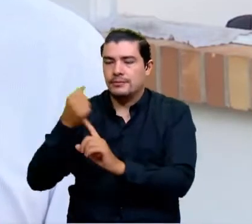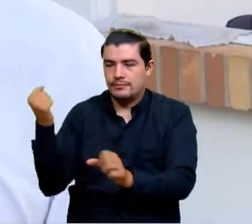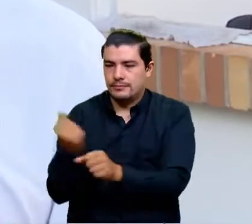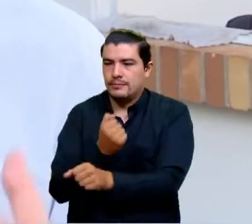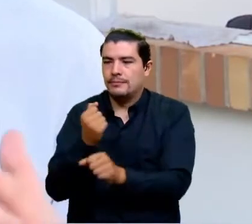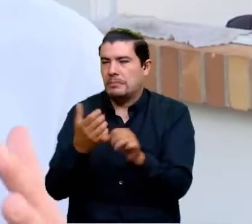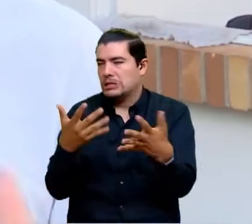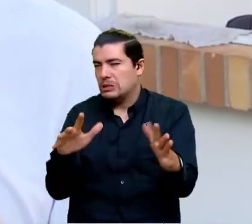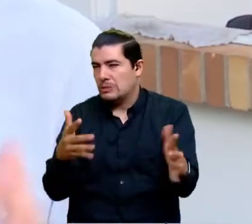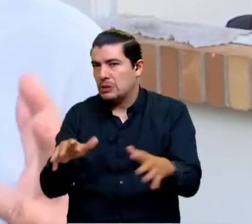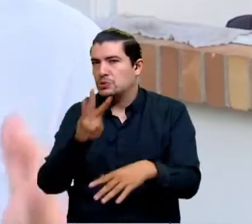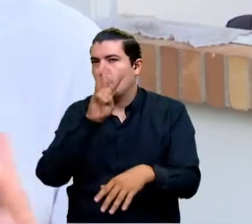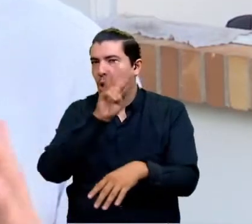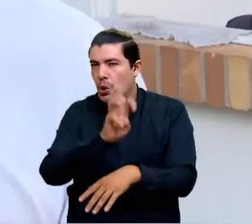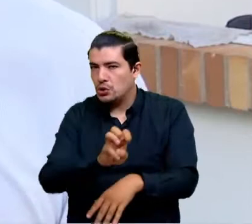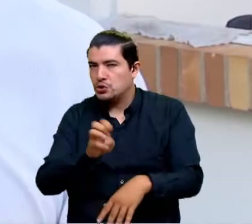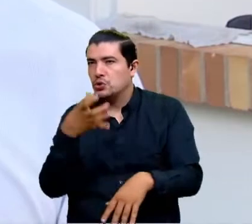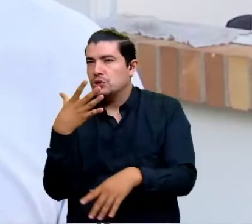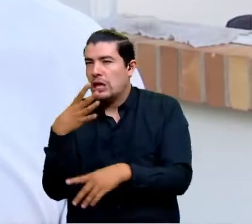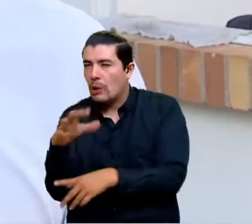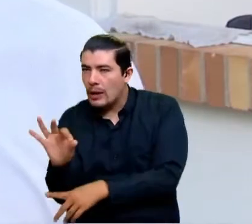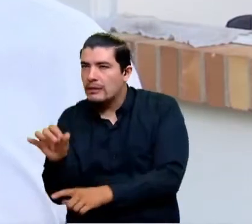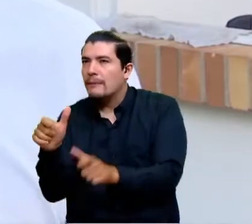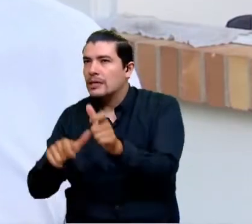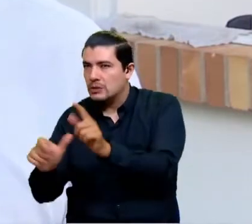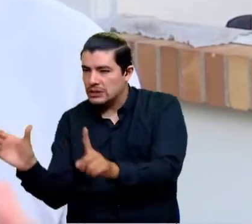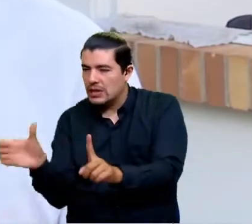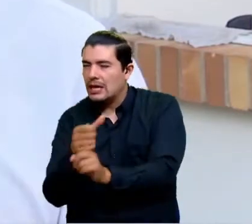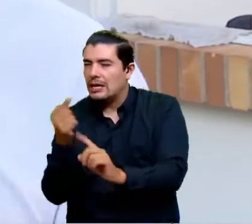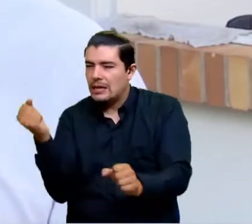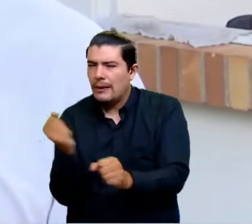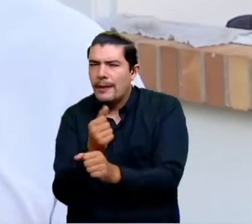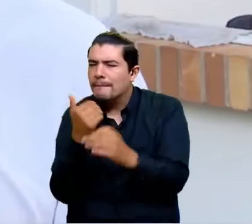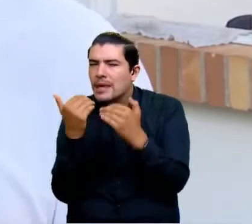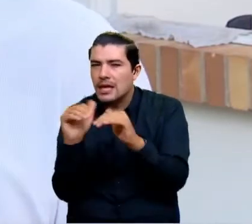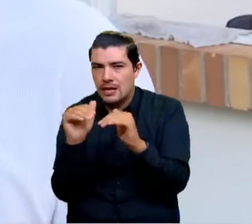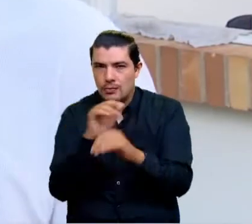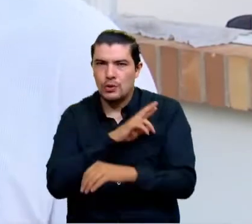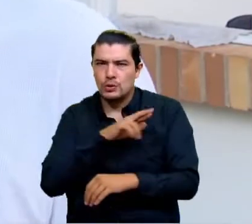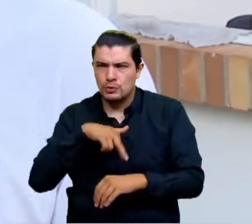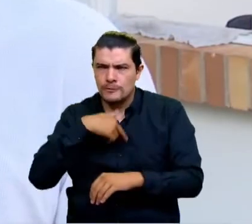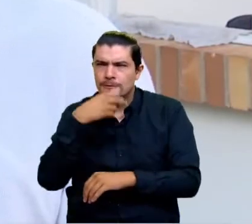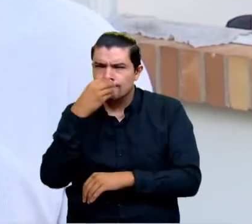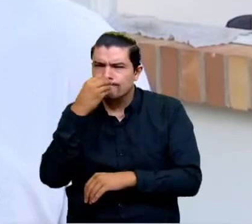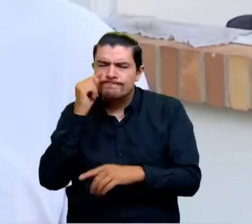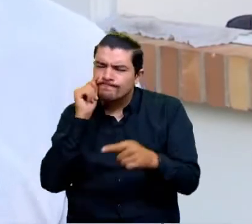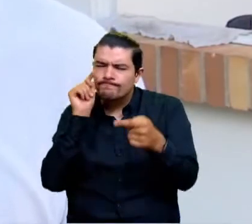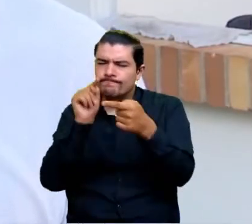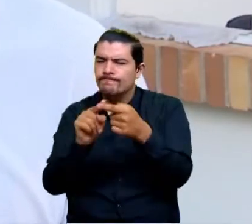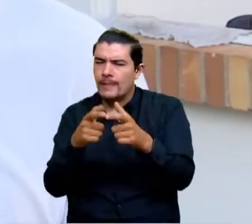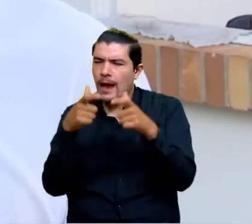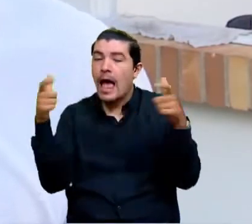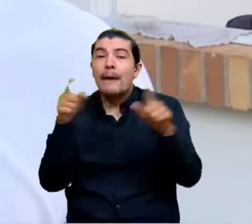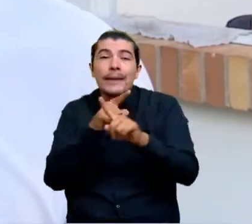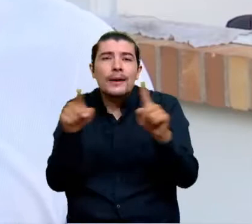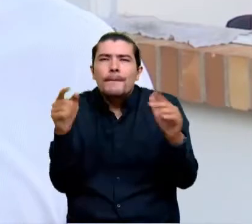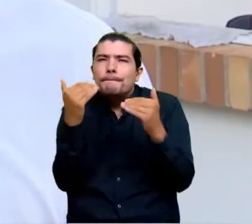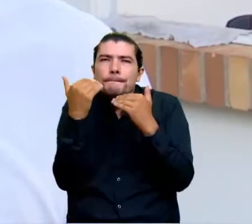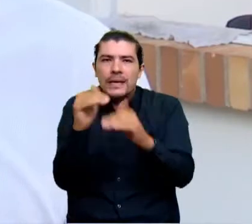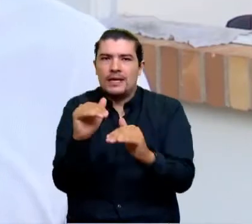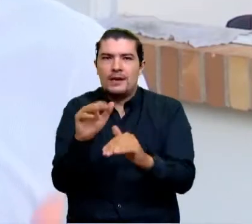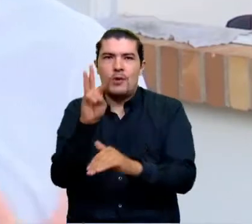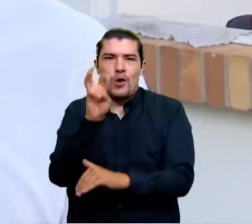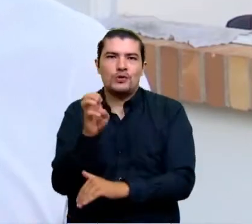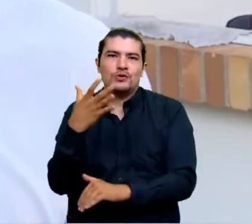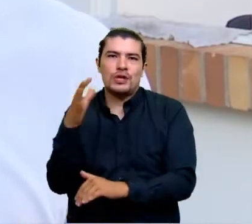850 posiciones como mínimo somos ambiciosos pero al menos tenemos este este número de